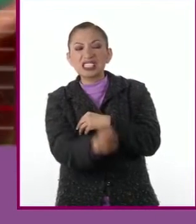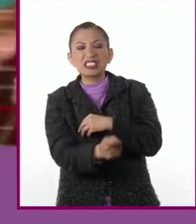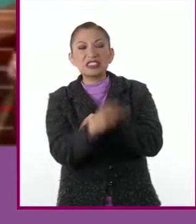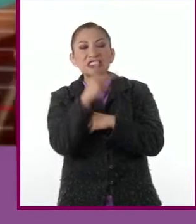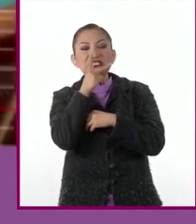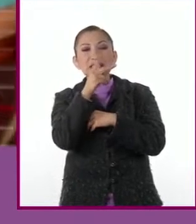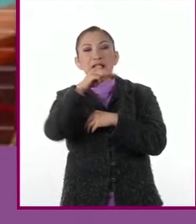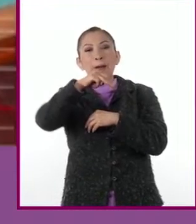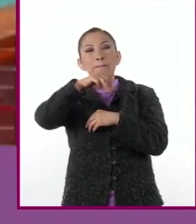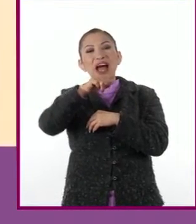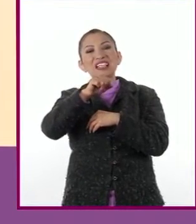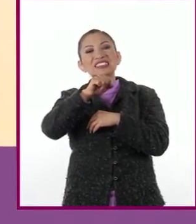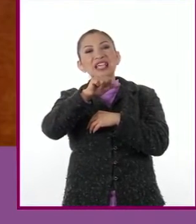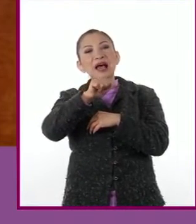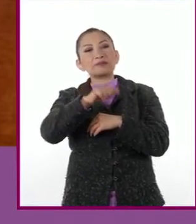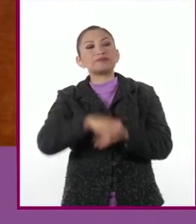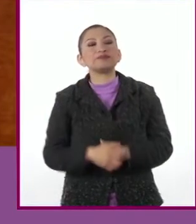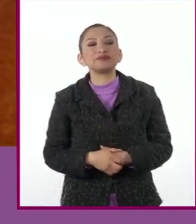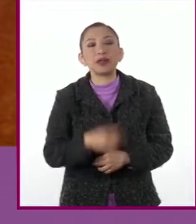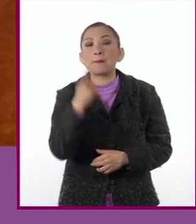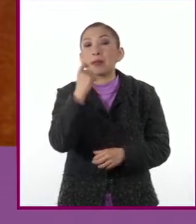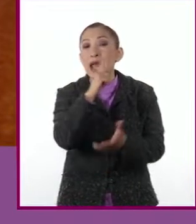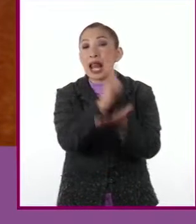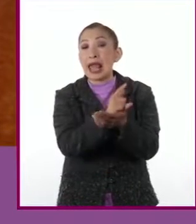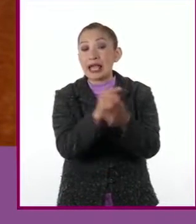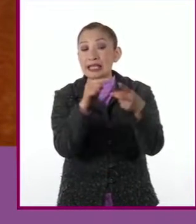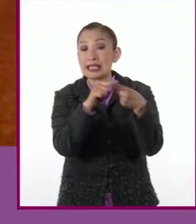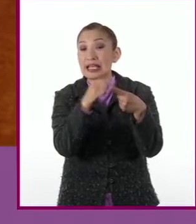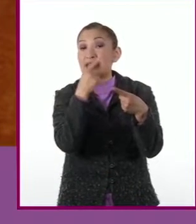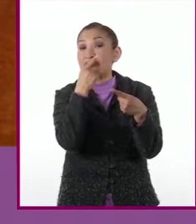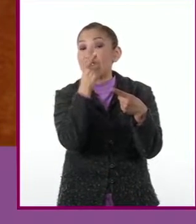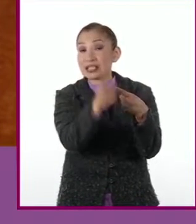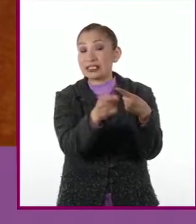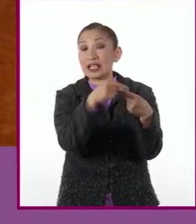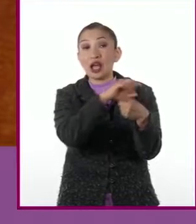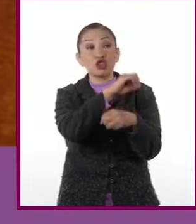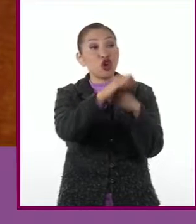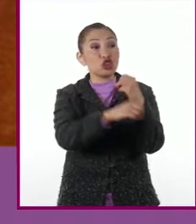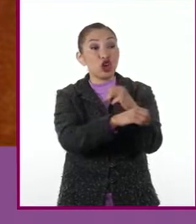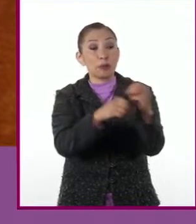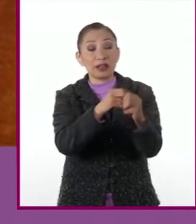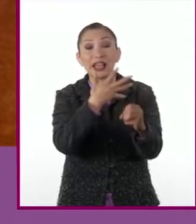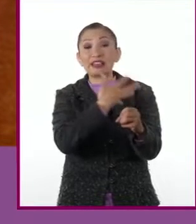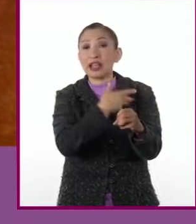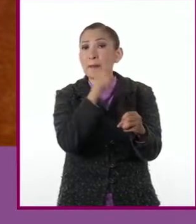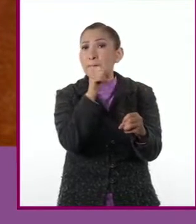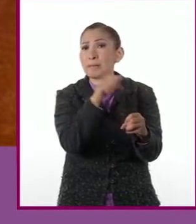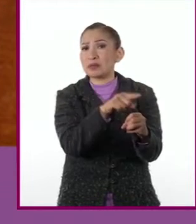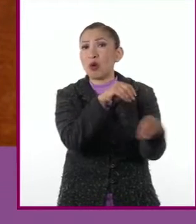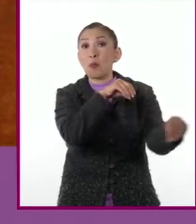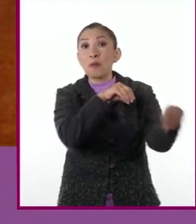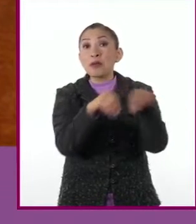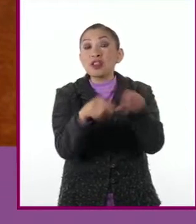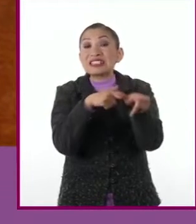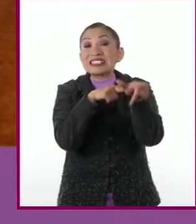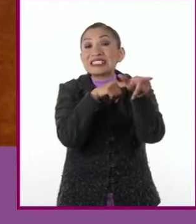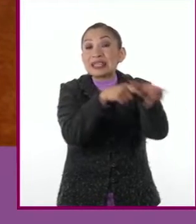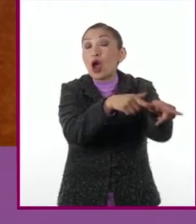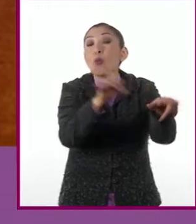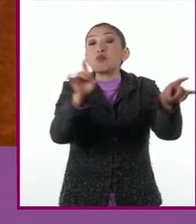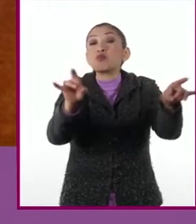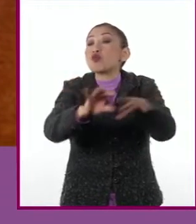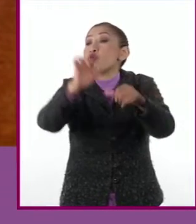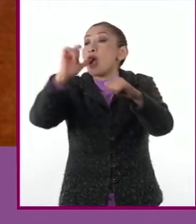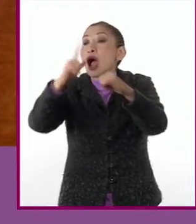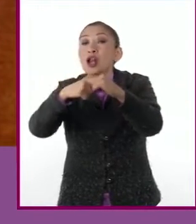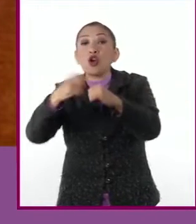concepto masa. La primera ley de Newton dice que todo objeto conservará su estado de movimiento a menos que